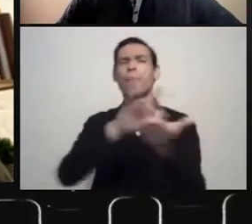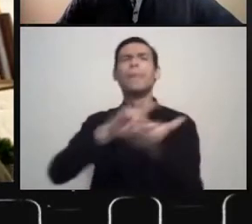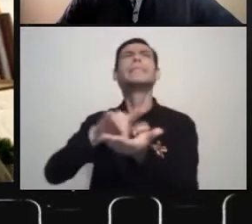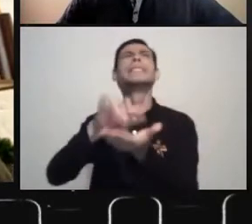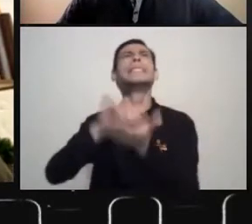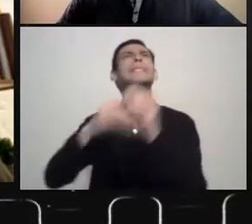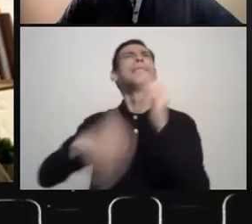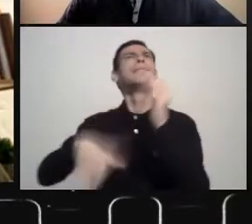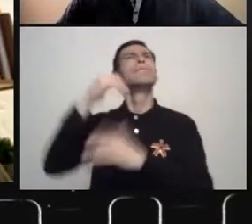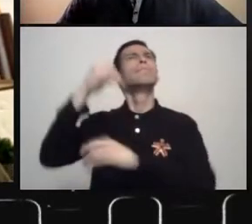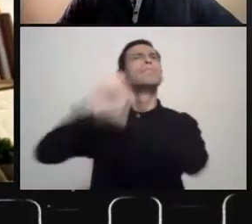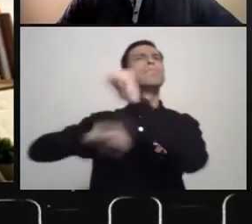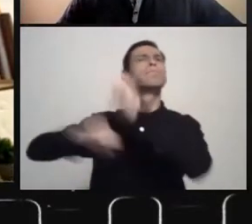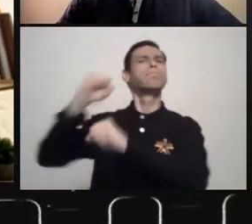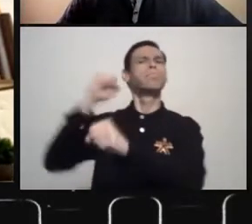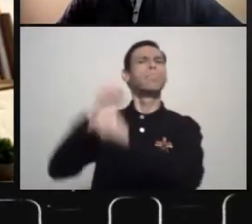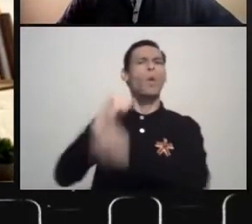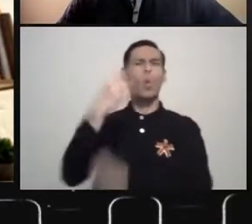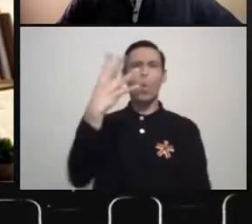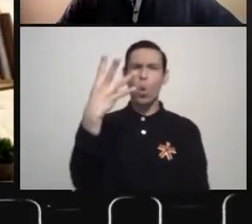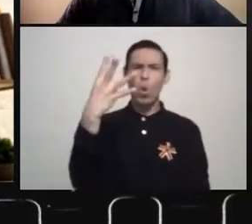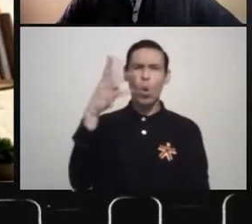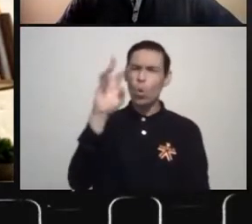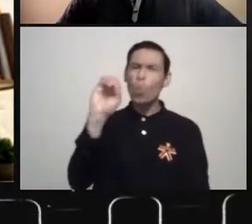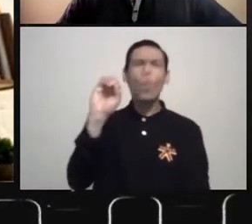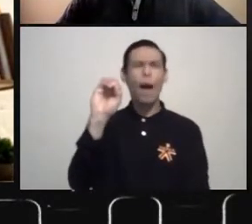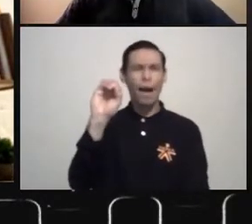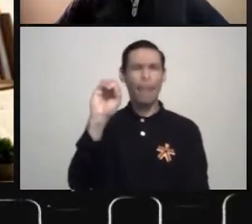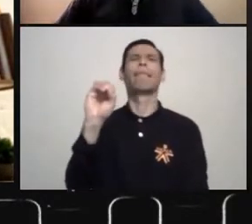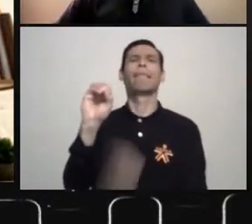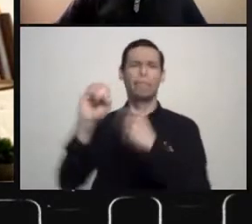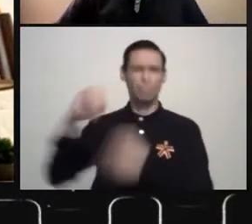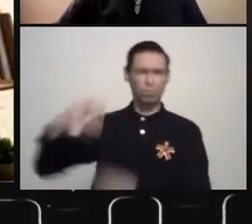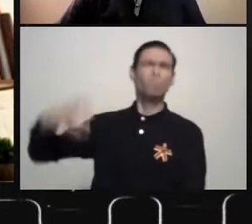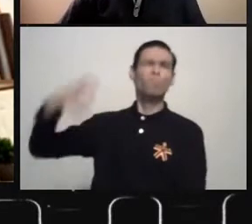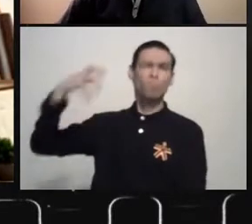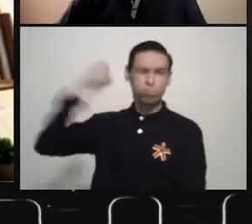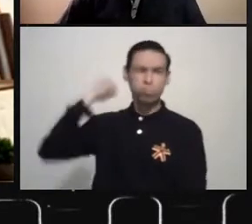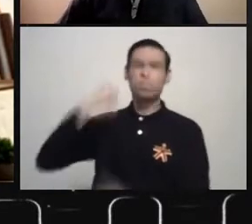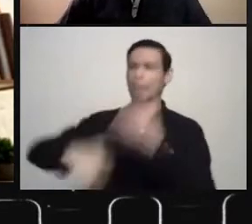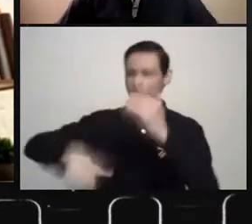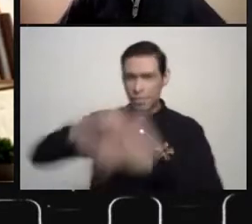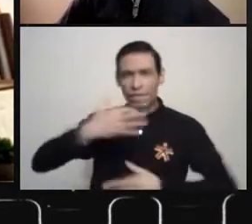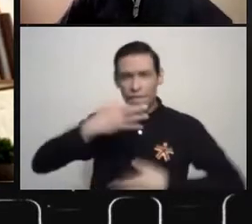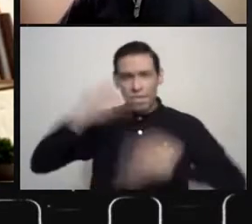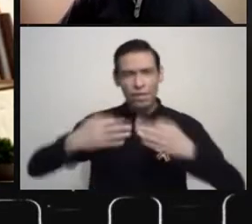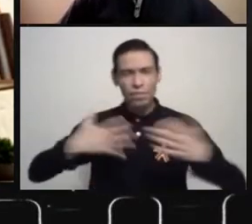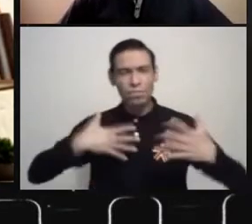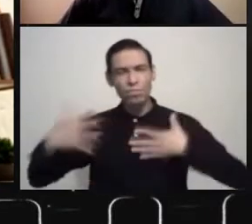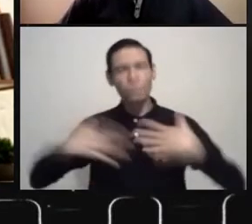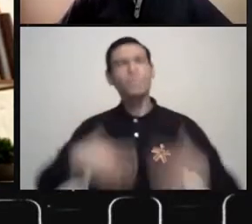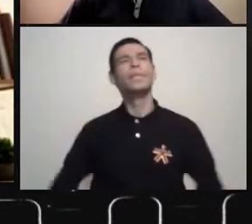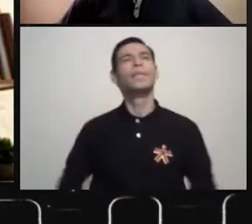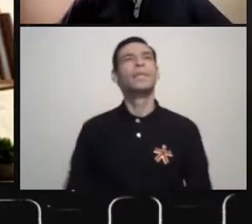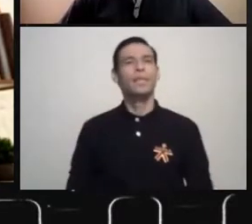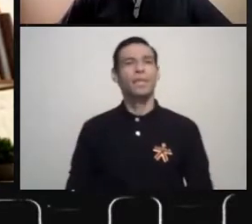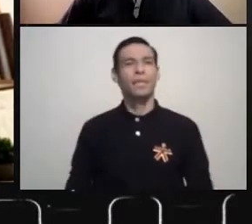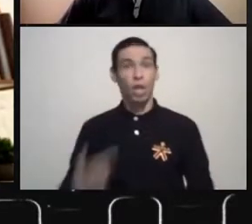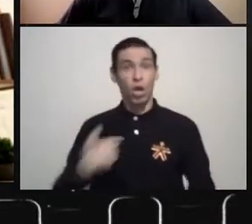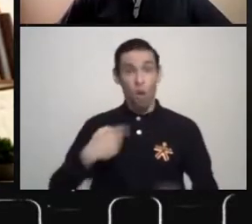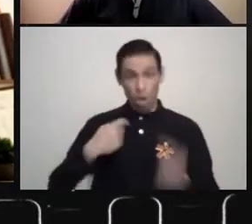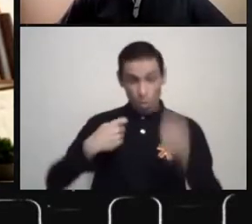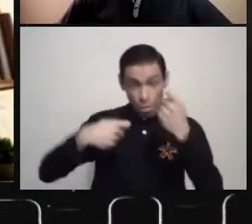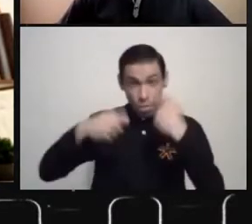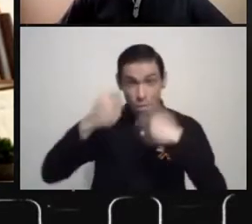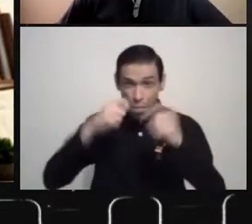años, hermano, de mi primer programa profesional como actor. Yo no cuento estos comerciales, sino desde el primer programa